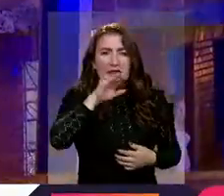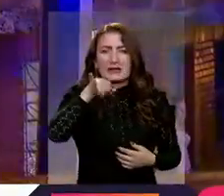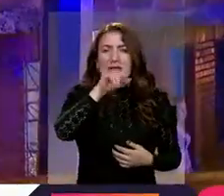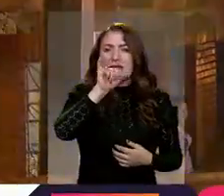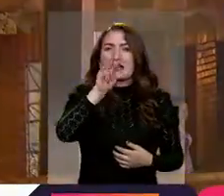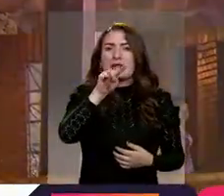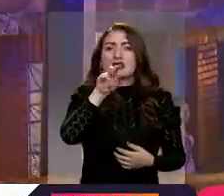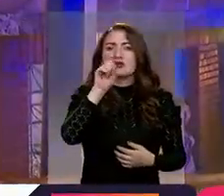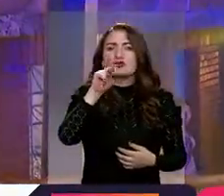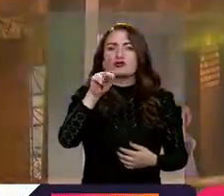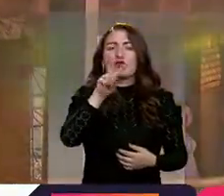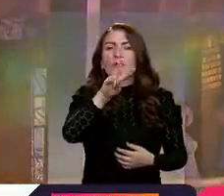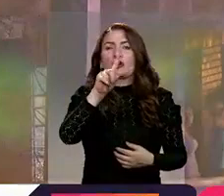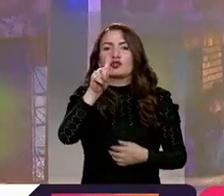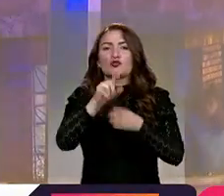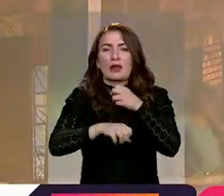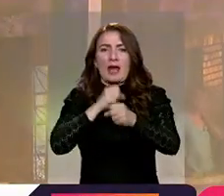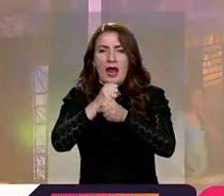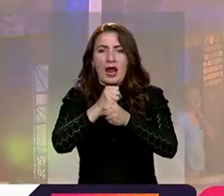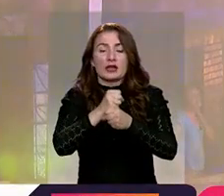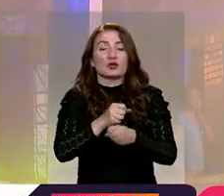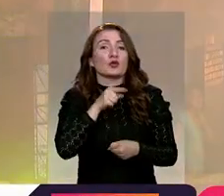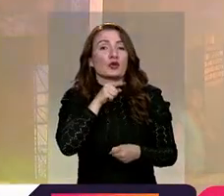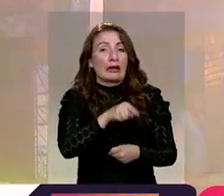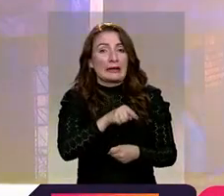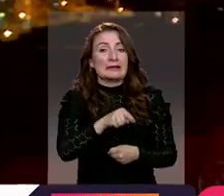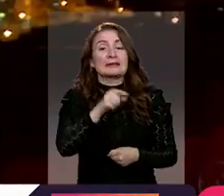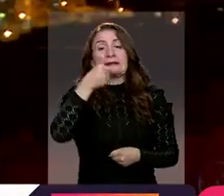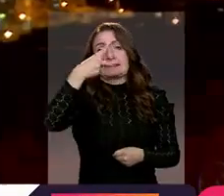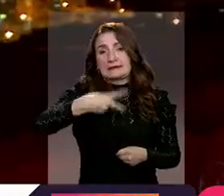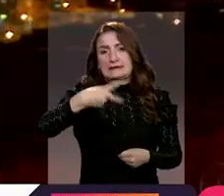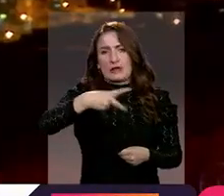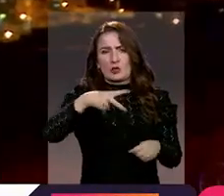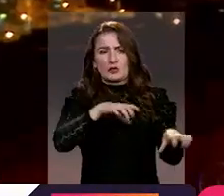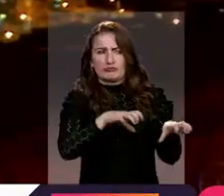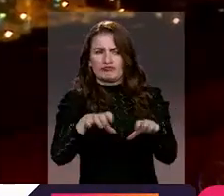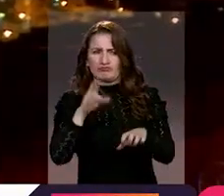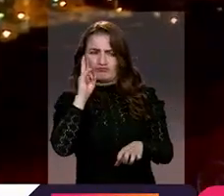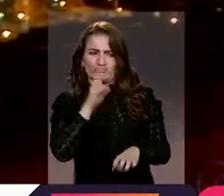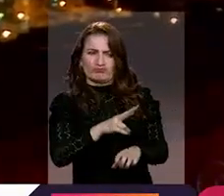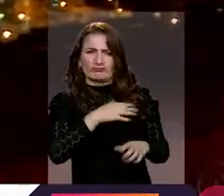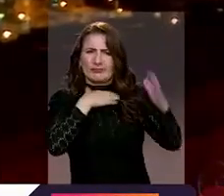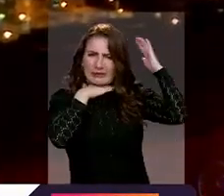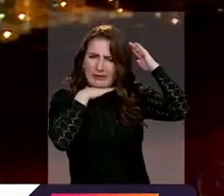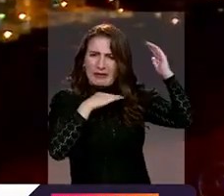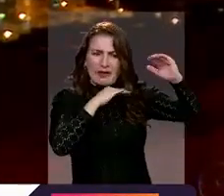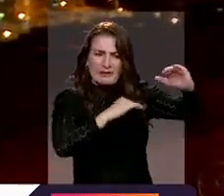Soto Gutiérrez, de 21 años de edad, y este se convierte en el segundo hecho donde se encuentra una cabeza en el departamento.